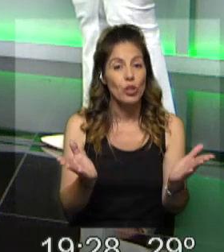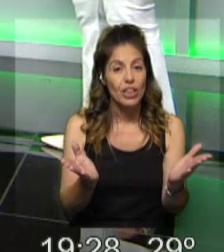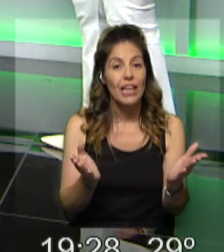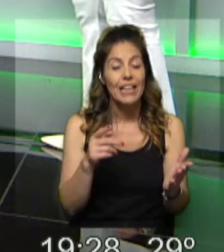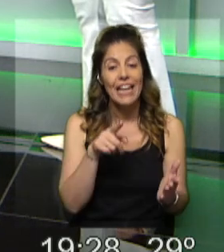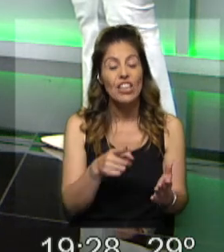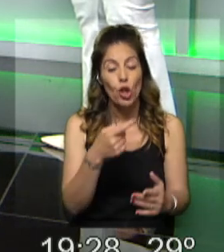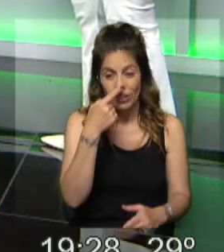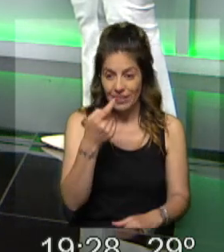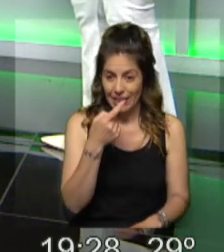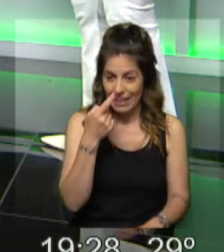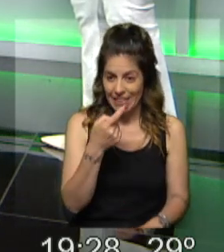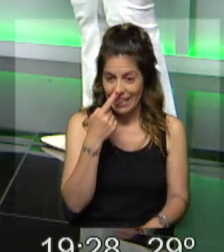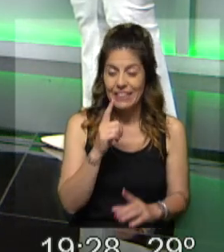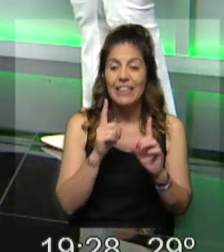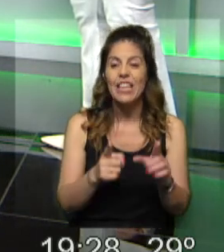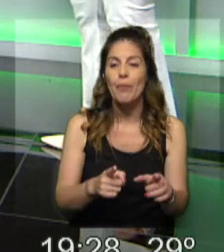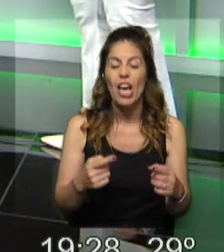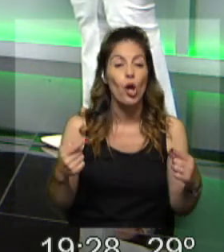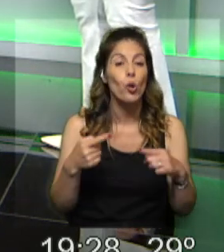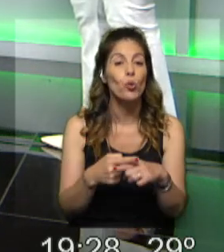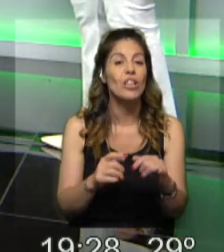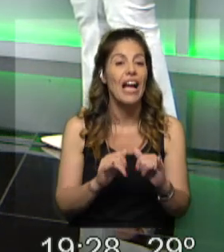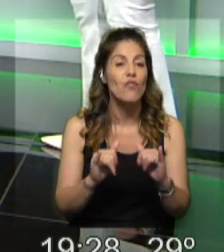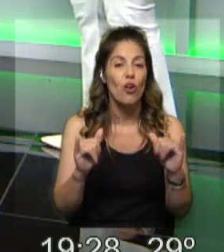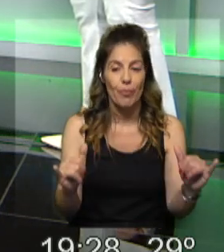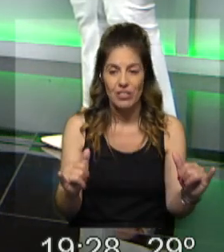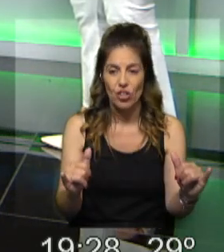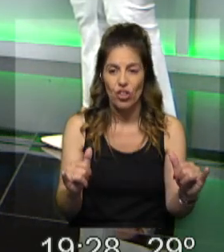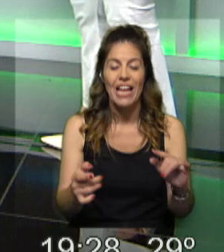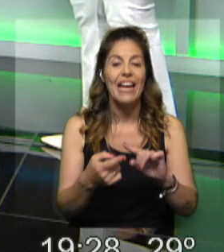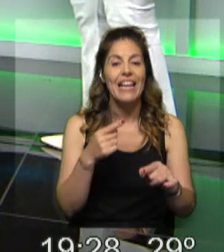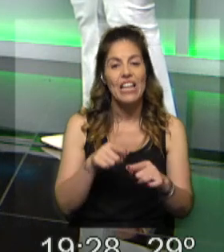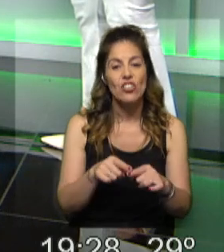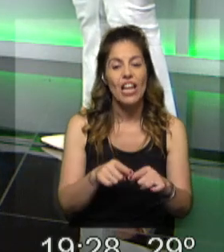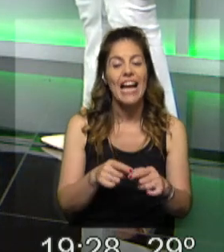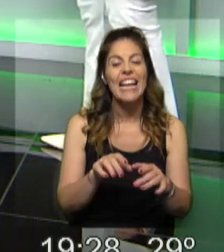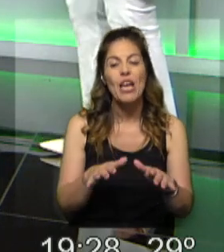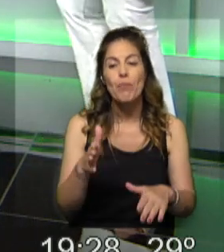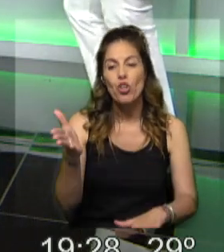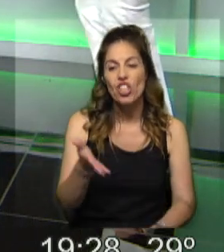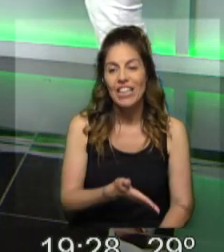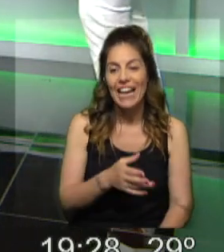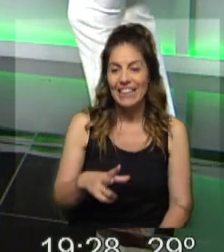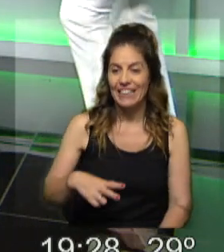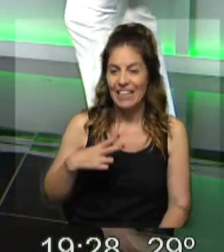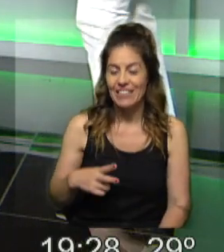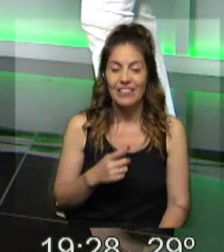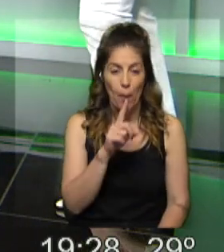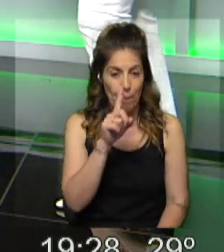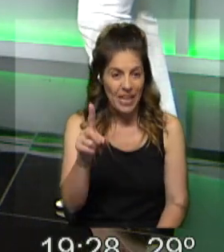esta es otra cosa interesante del informe que cruza otros datos que tiene que ver con Qué porcentaje de esa riqueza de los 1